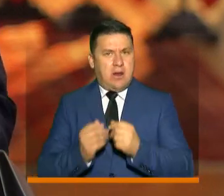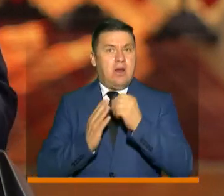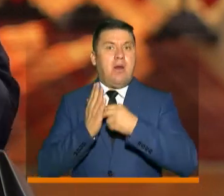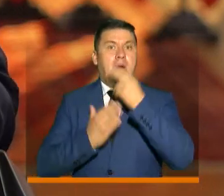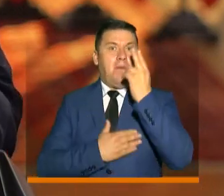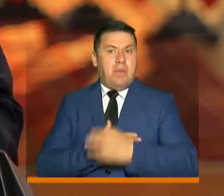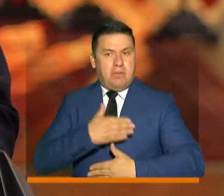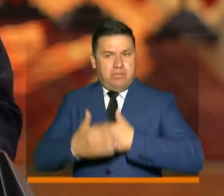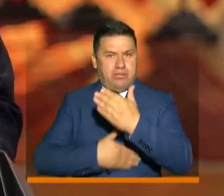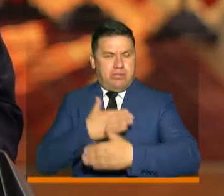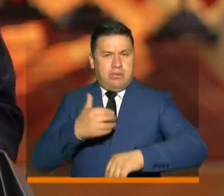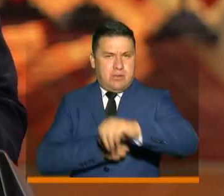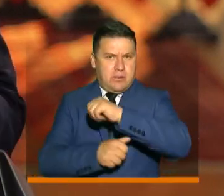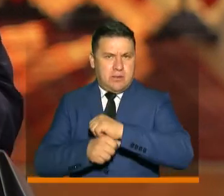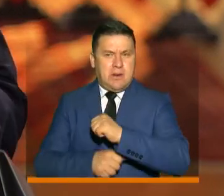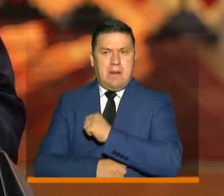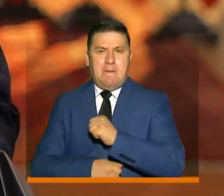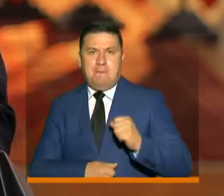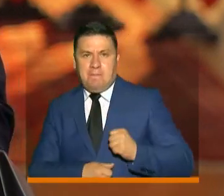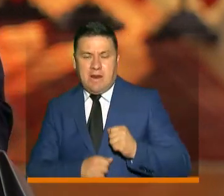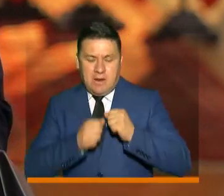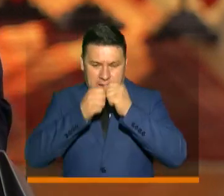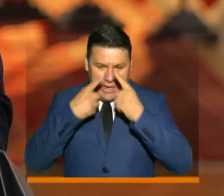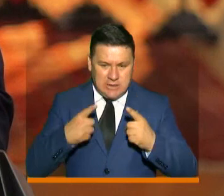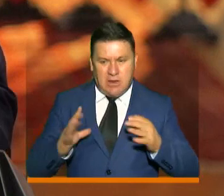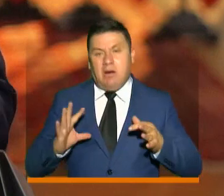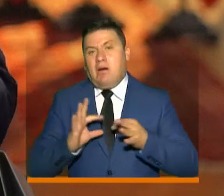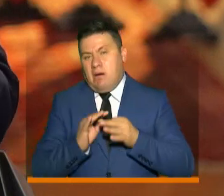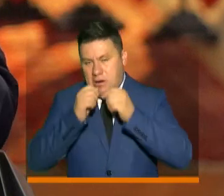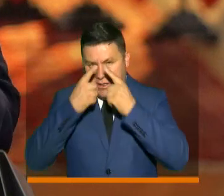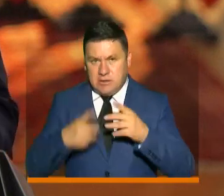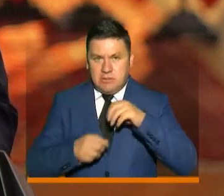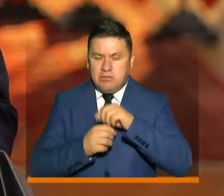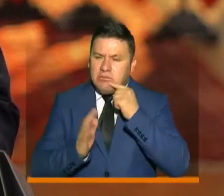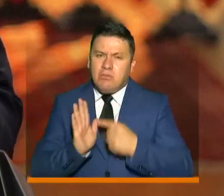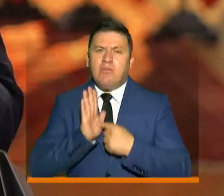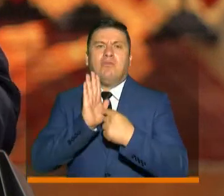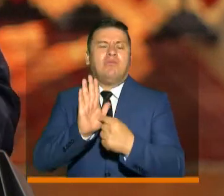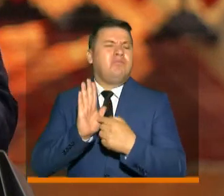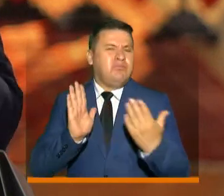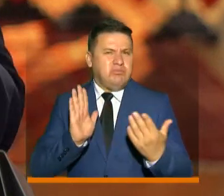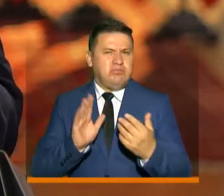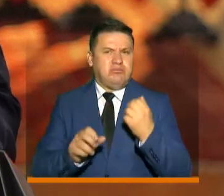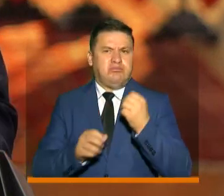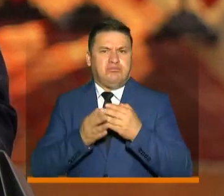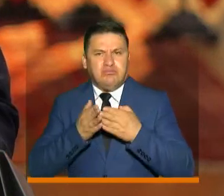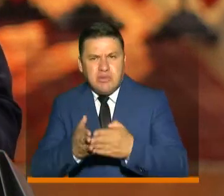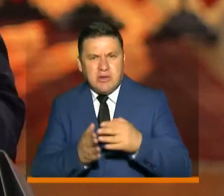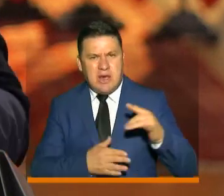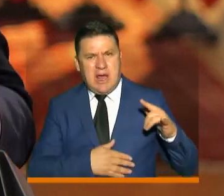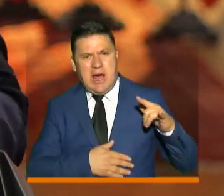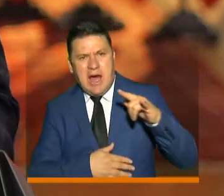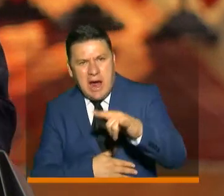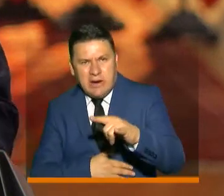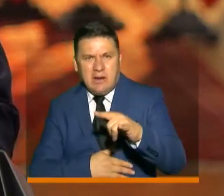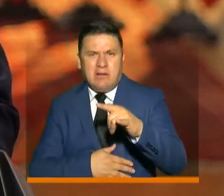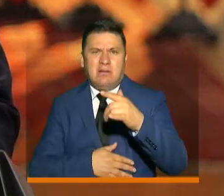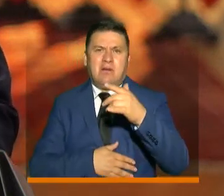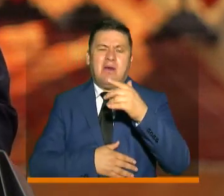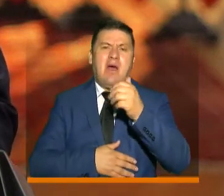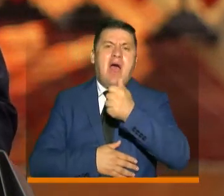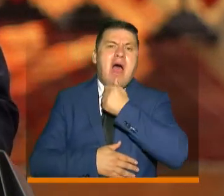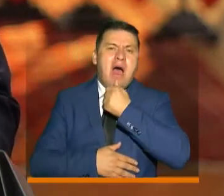proyectos de iniciativa privada y público-privada que se verán representados en puertos aeropuertos plantas de